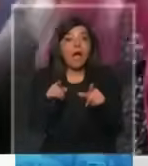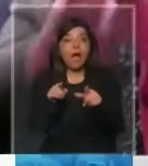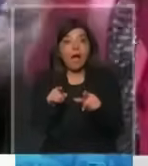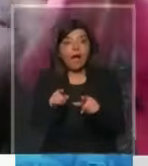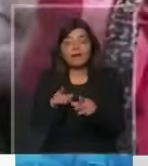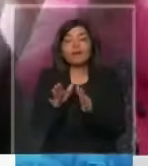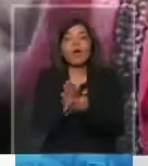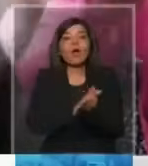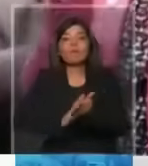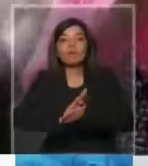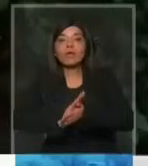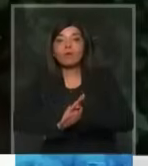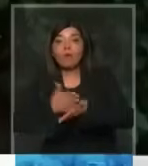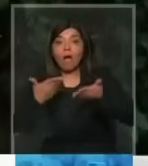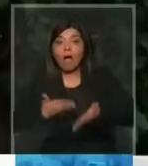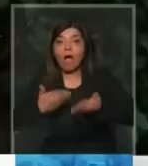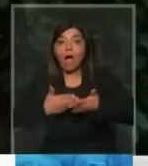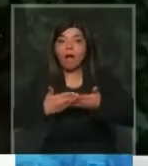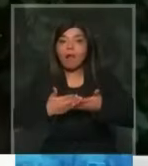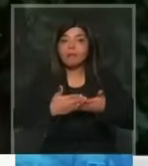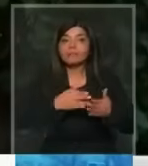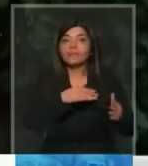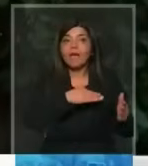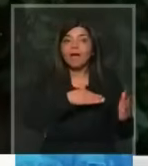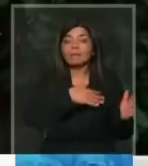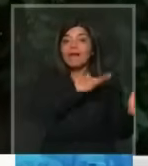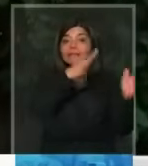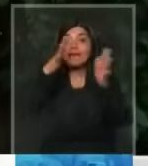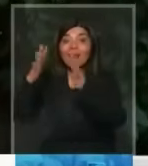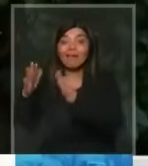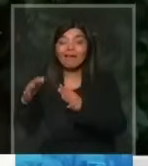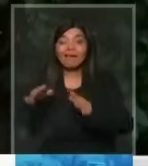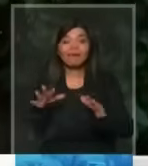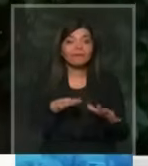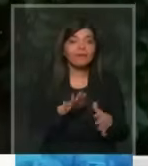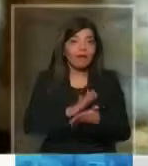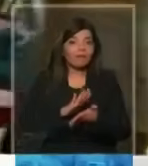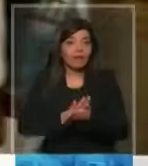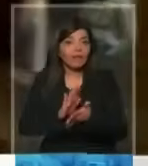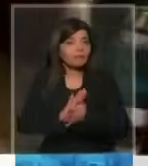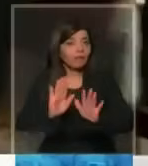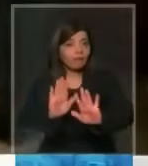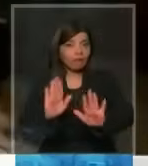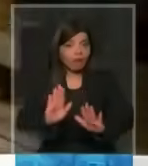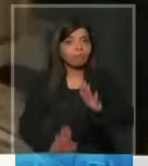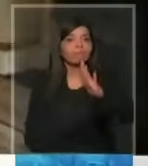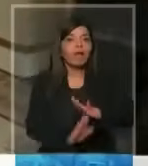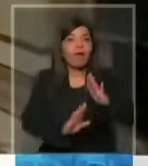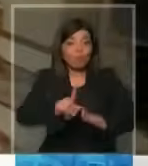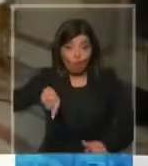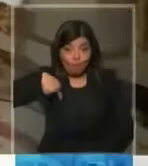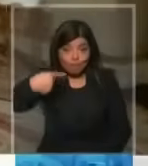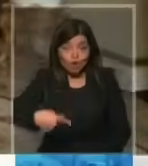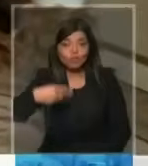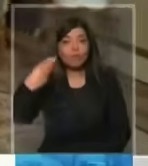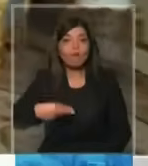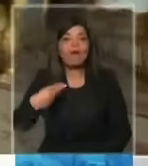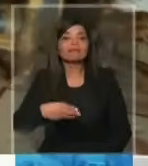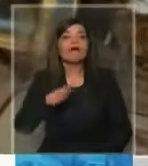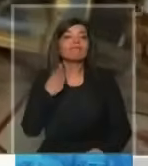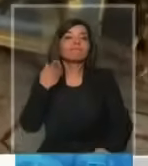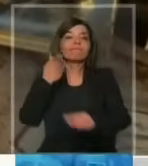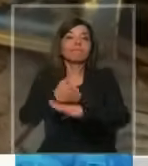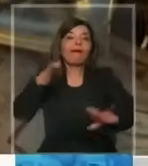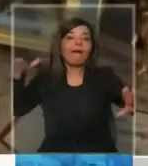de la celebración del señor Starmer, porque va a tener que ir el próximo martes de inmediato a juntarse en Washington para la